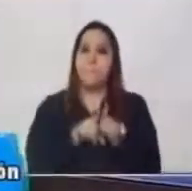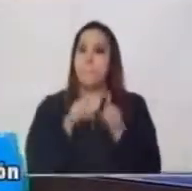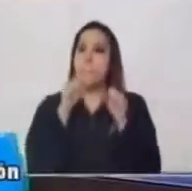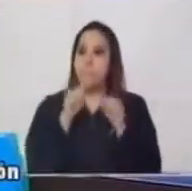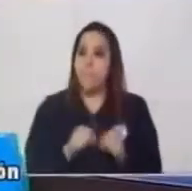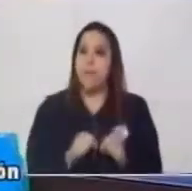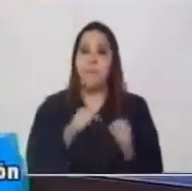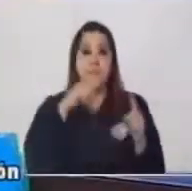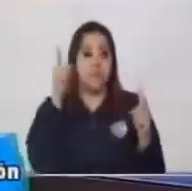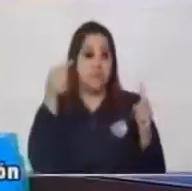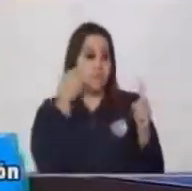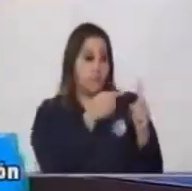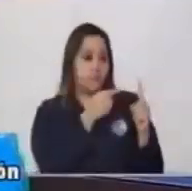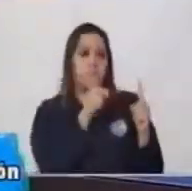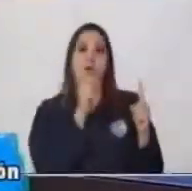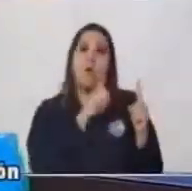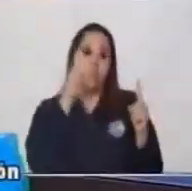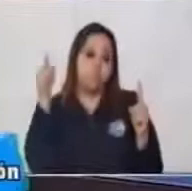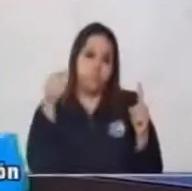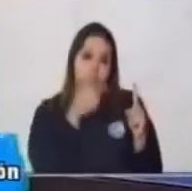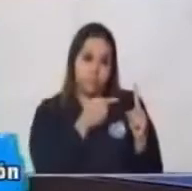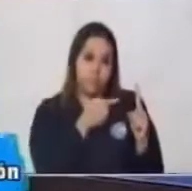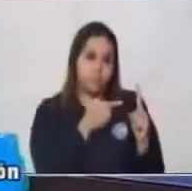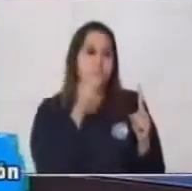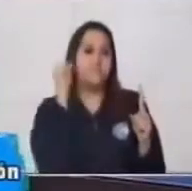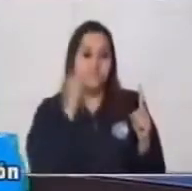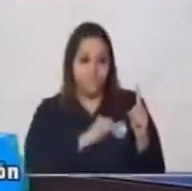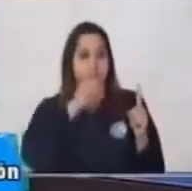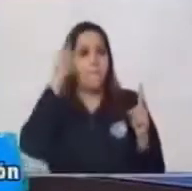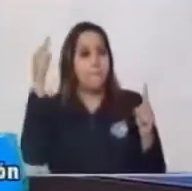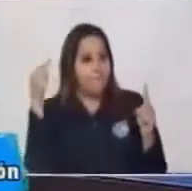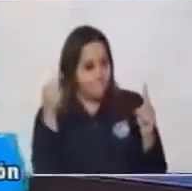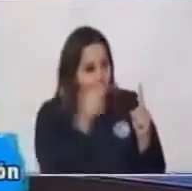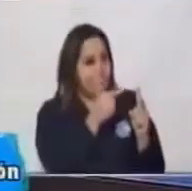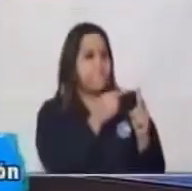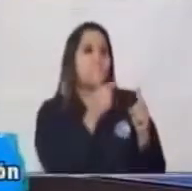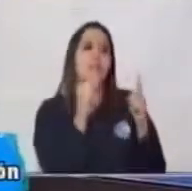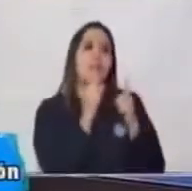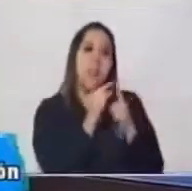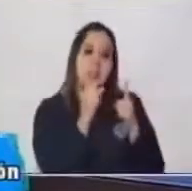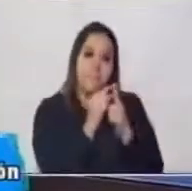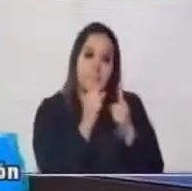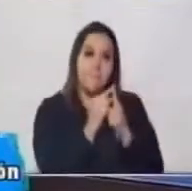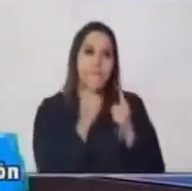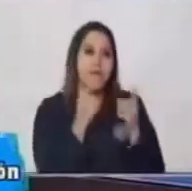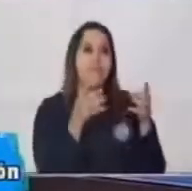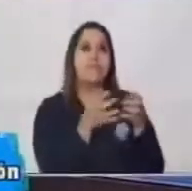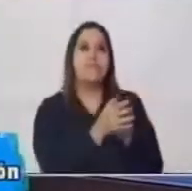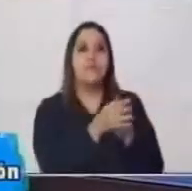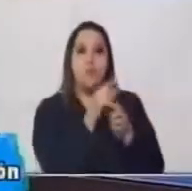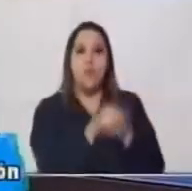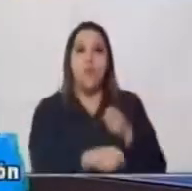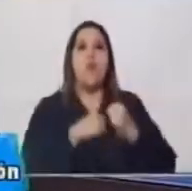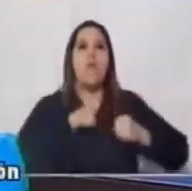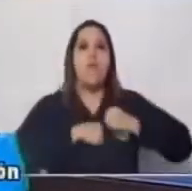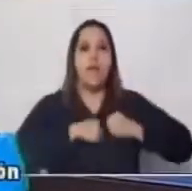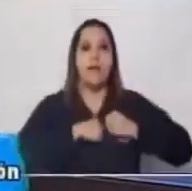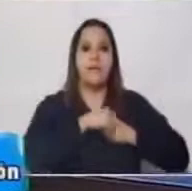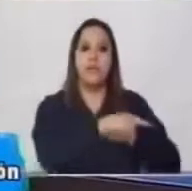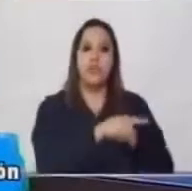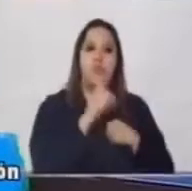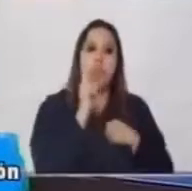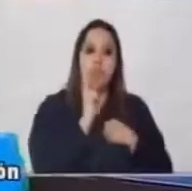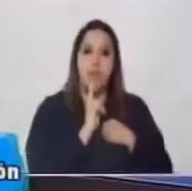e indirectos. Va a ser directo cuando la palabra o el grupo de palabras reciben la acción del verbo.